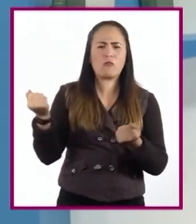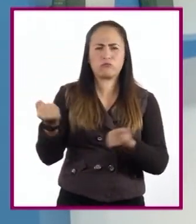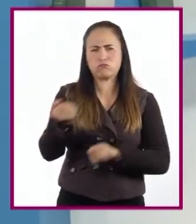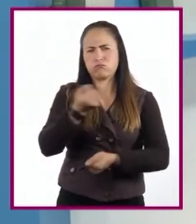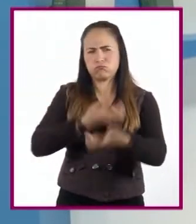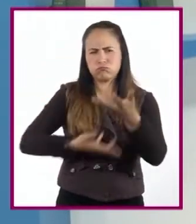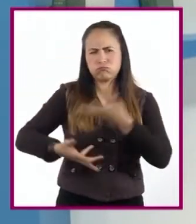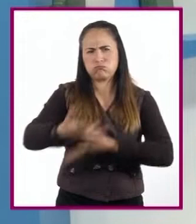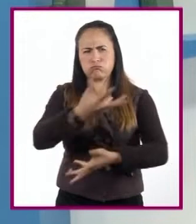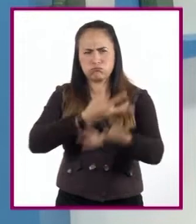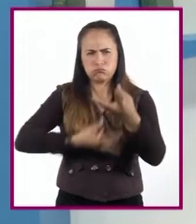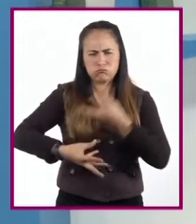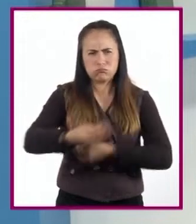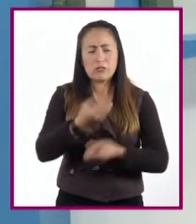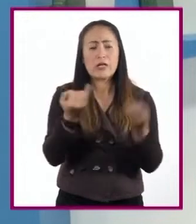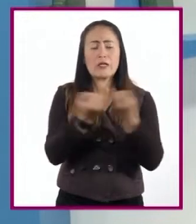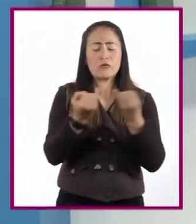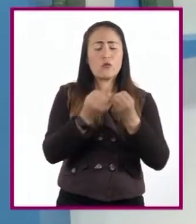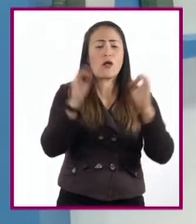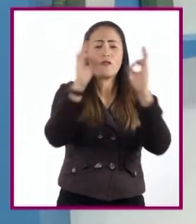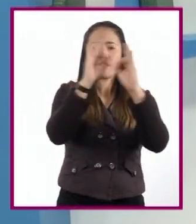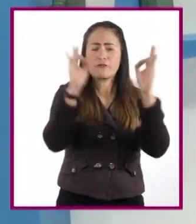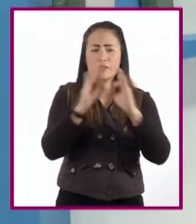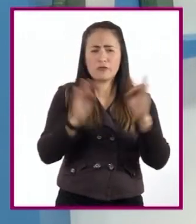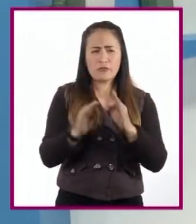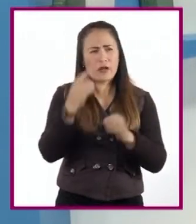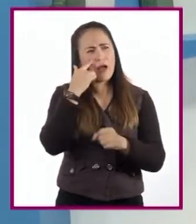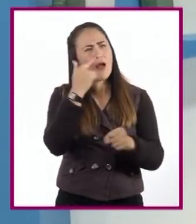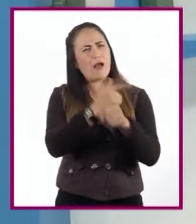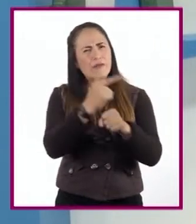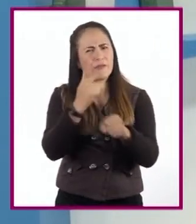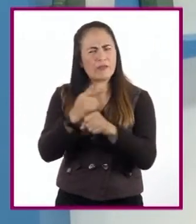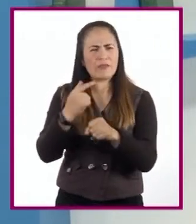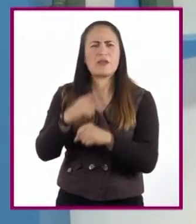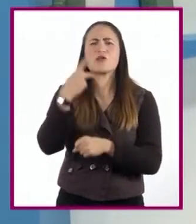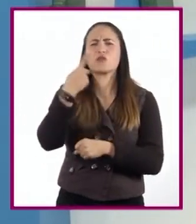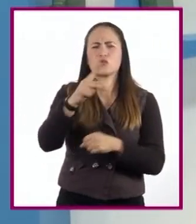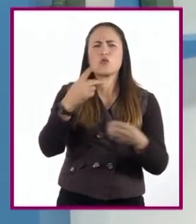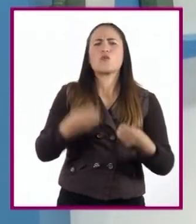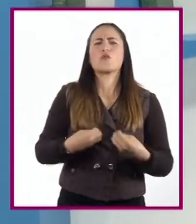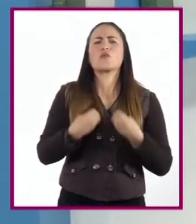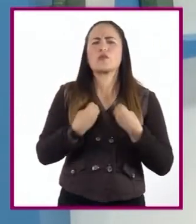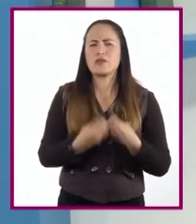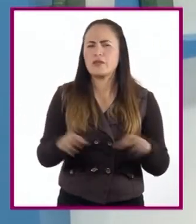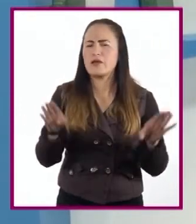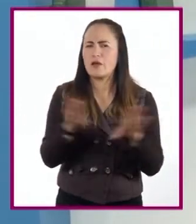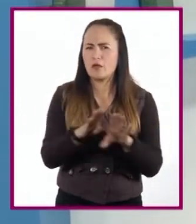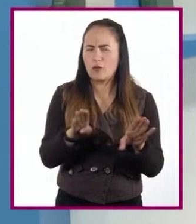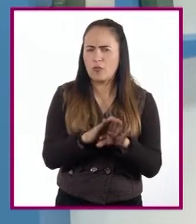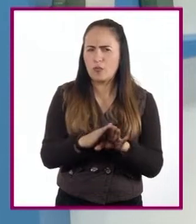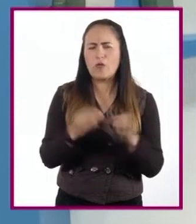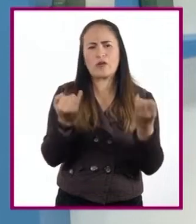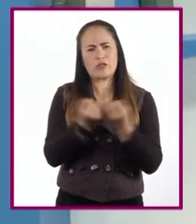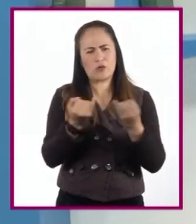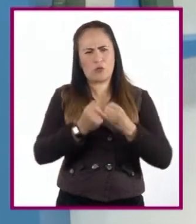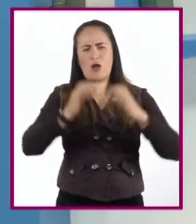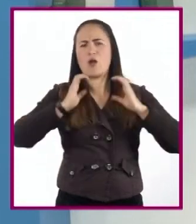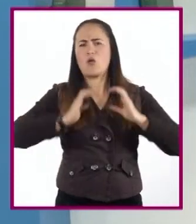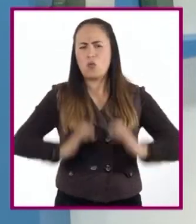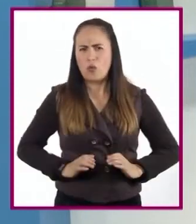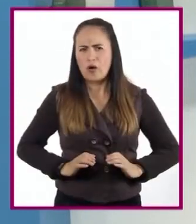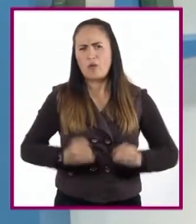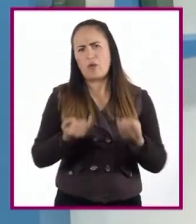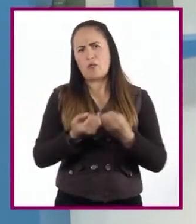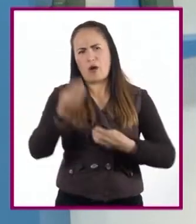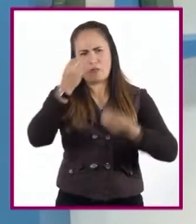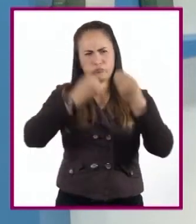culturales. Las figurillas nos ayudan a entender aspectos de la vida cotidiana del asentamiento, así como de la imagen corporal y del ajuar,